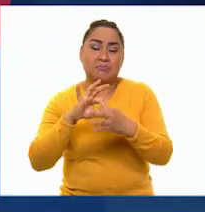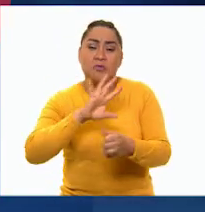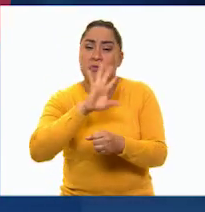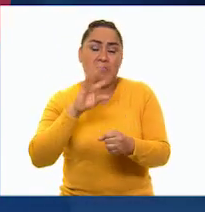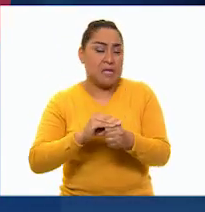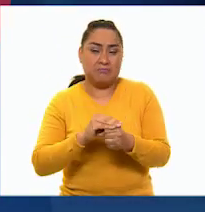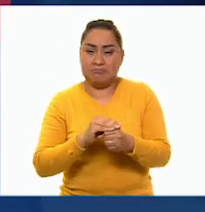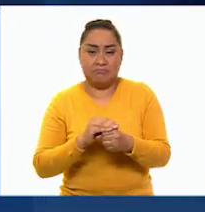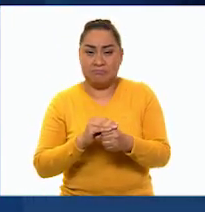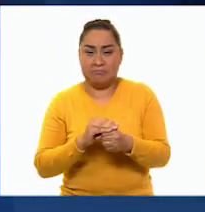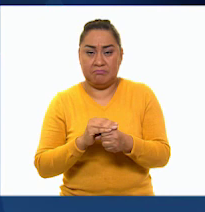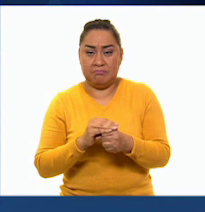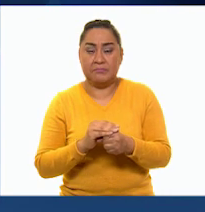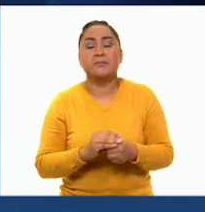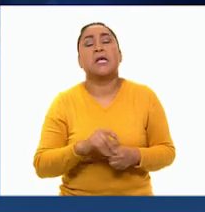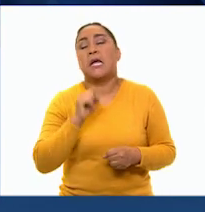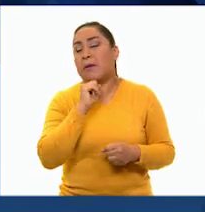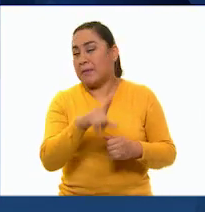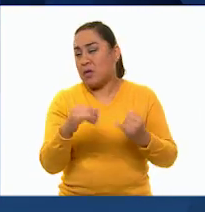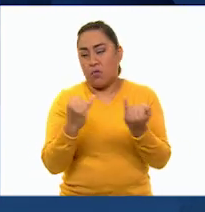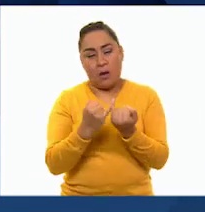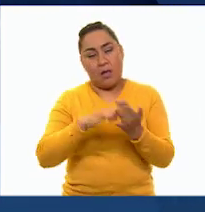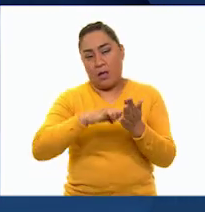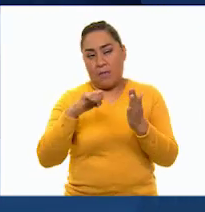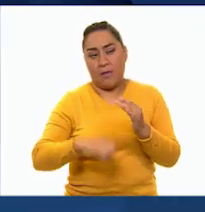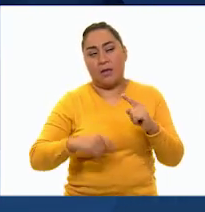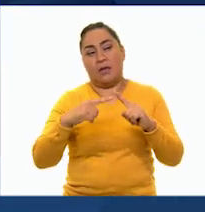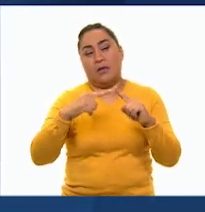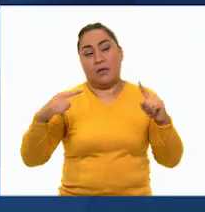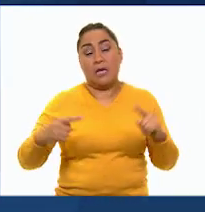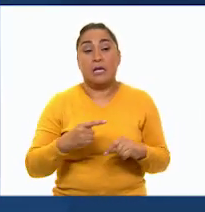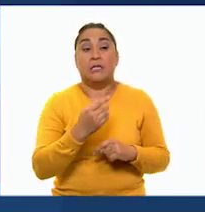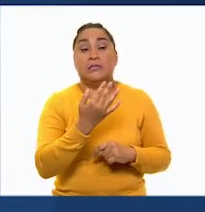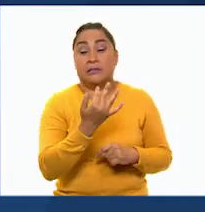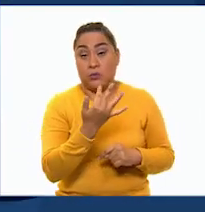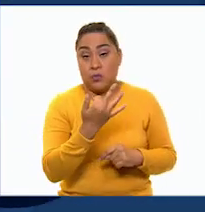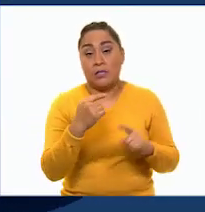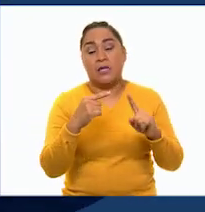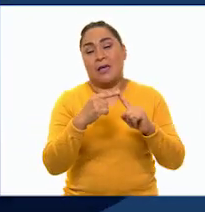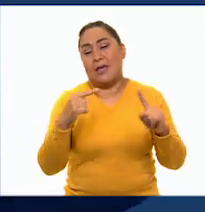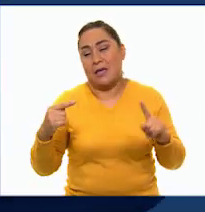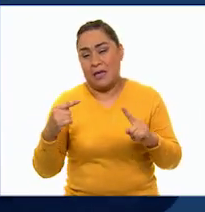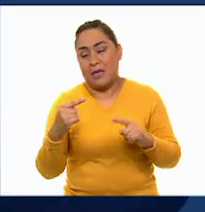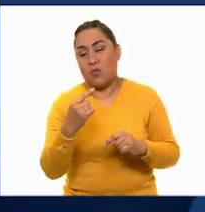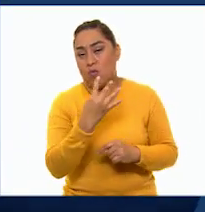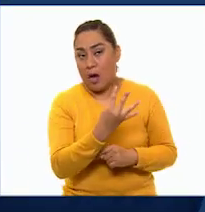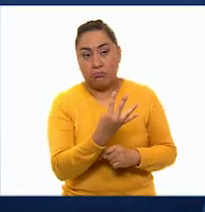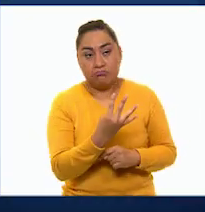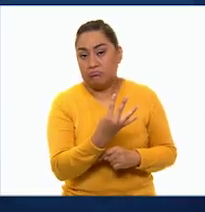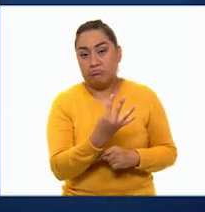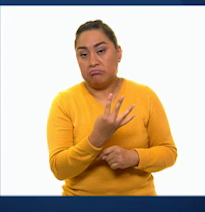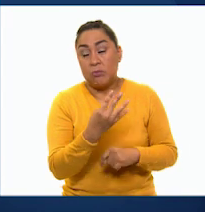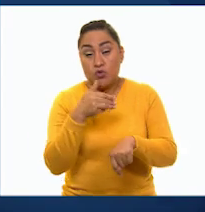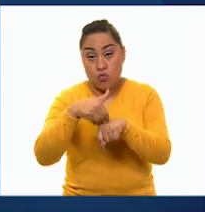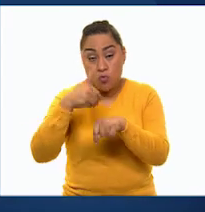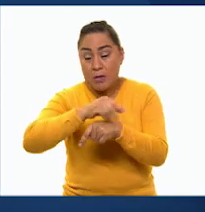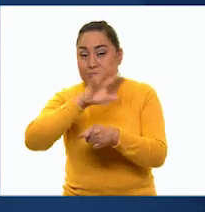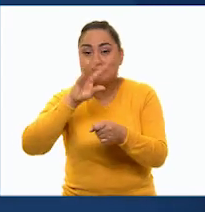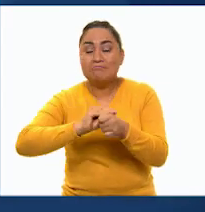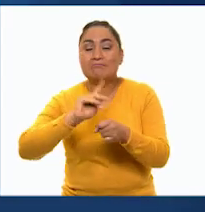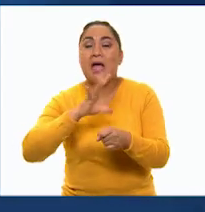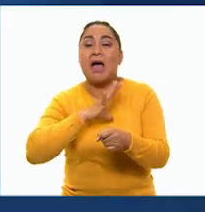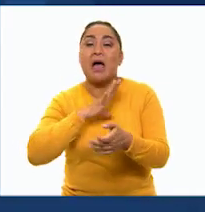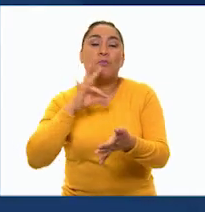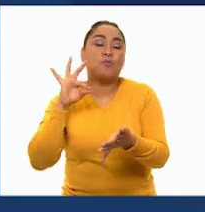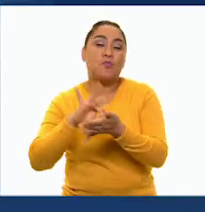entero. Y ocurre lo mismo si dividimos 50 entre 4. No tenemos un número entero.